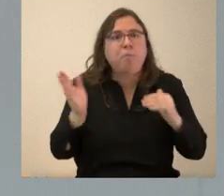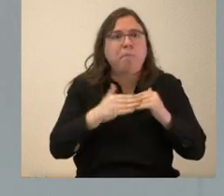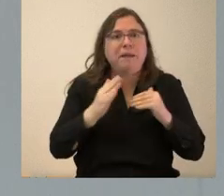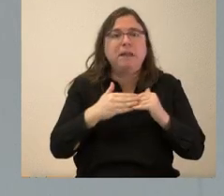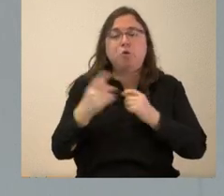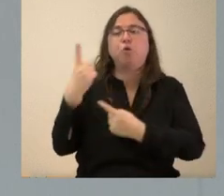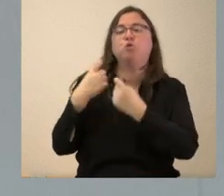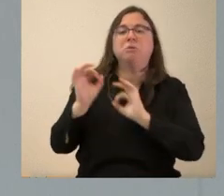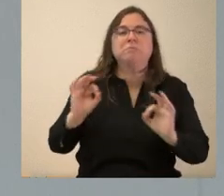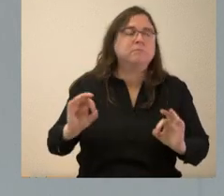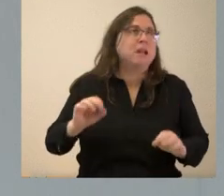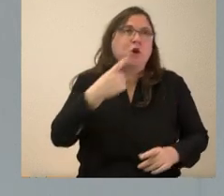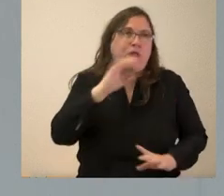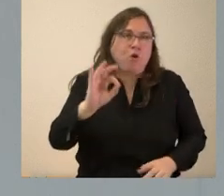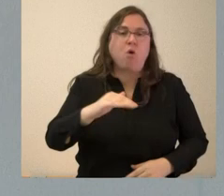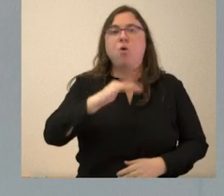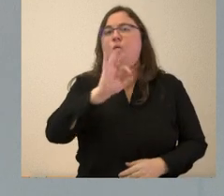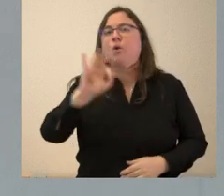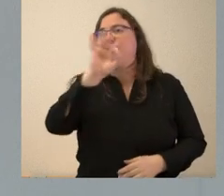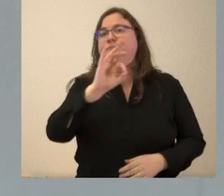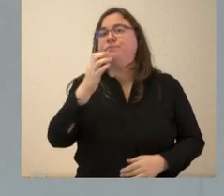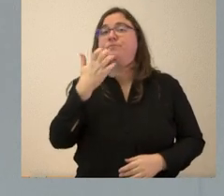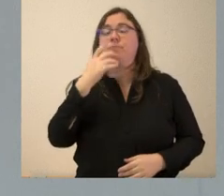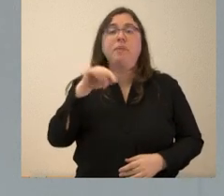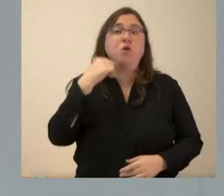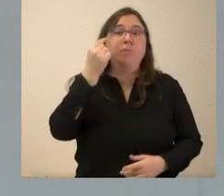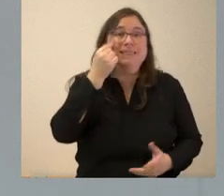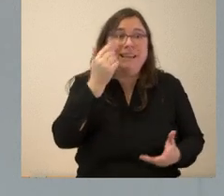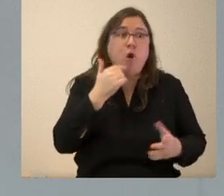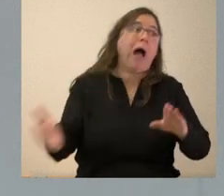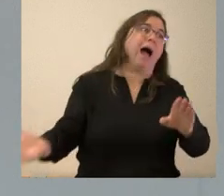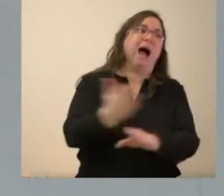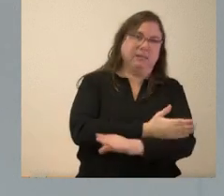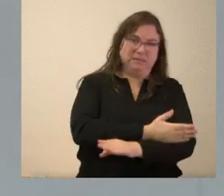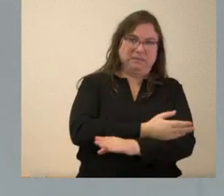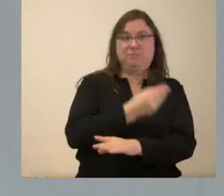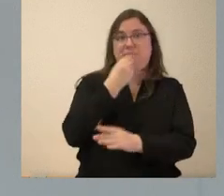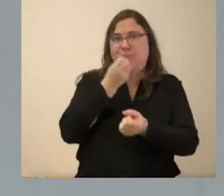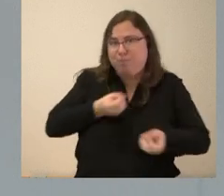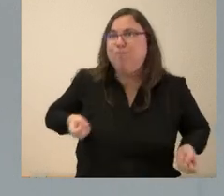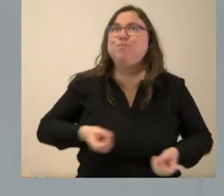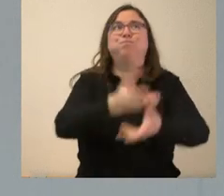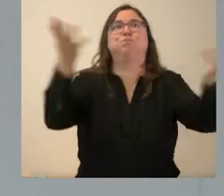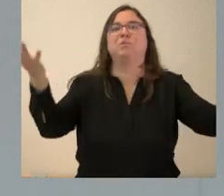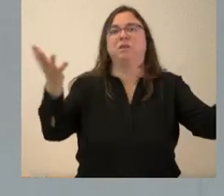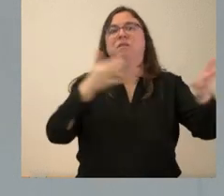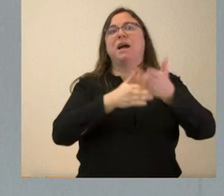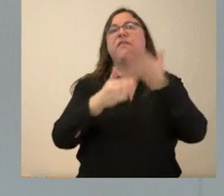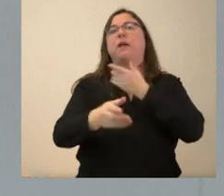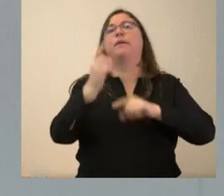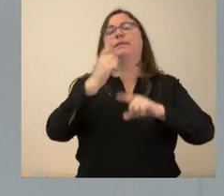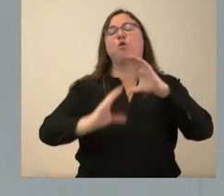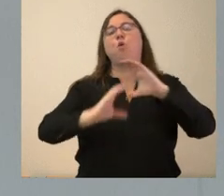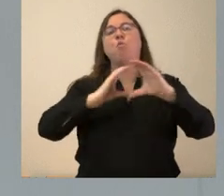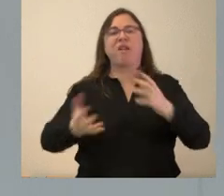consultado ya no digo que nos hubiéramos enterado previamente antes de saberlo a través de los medios de